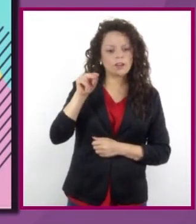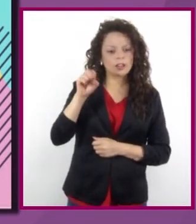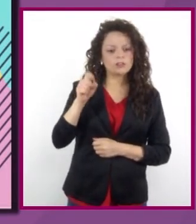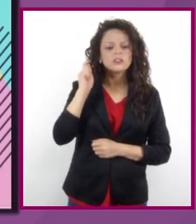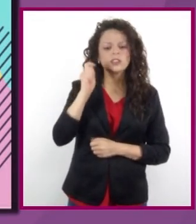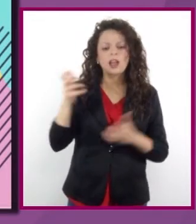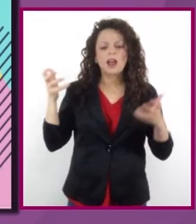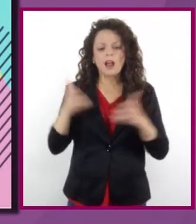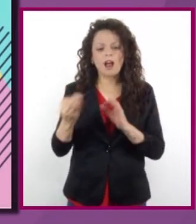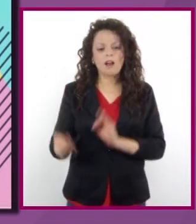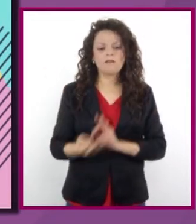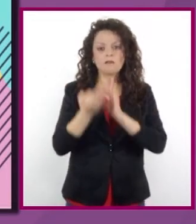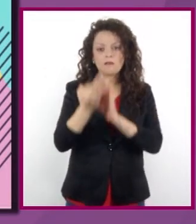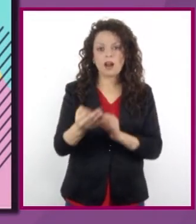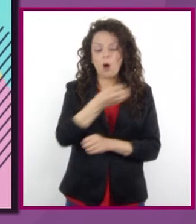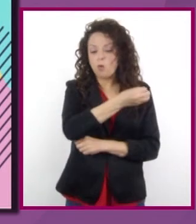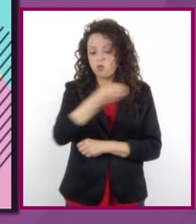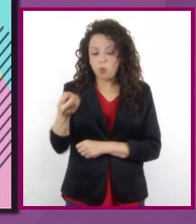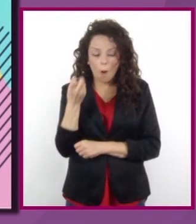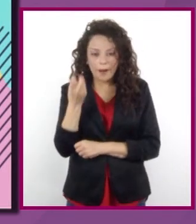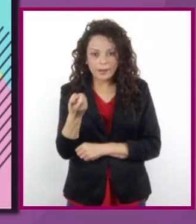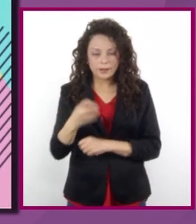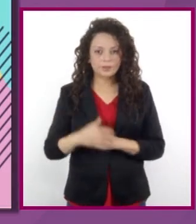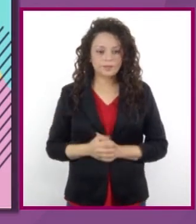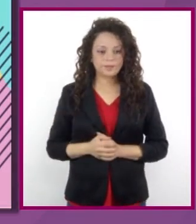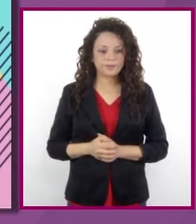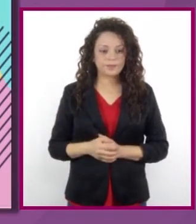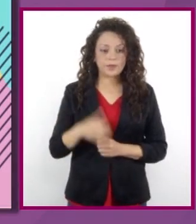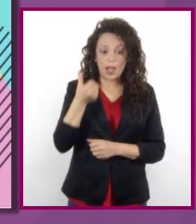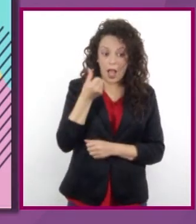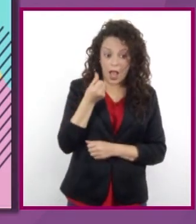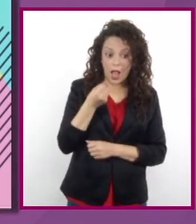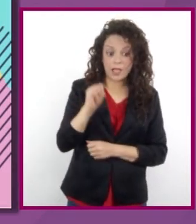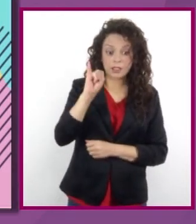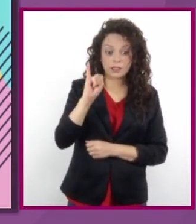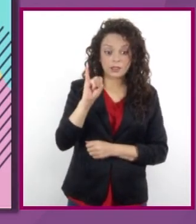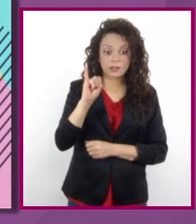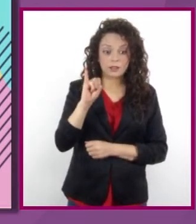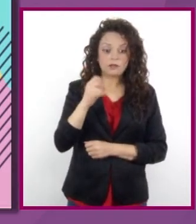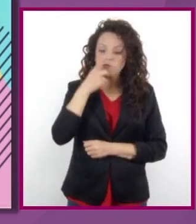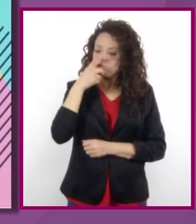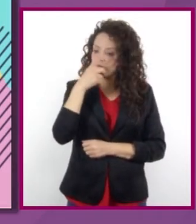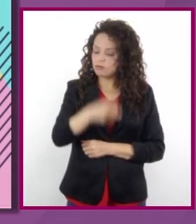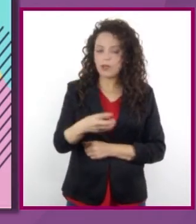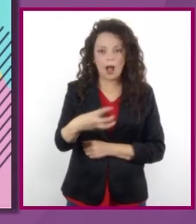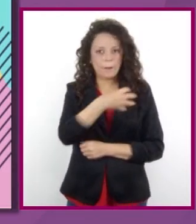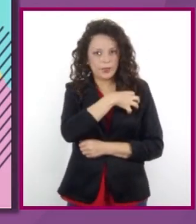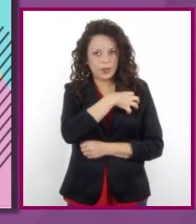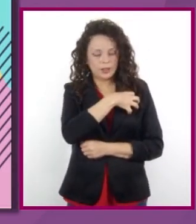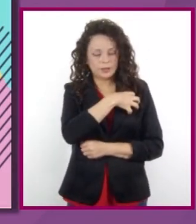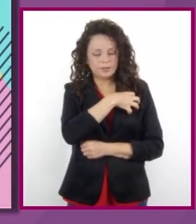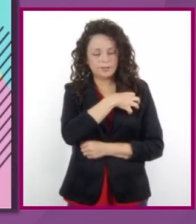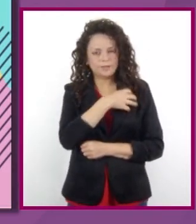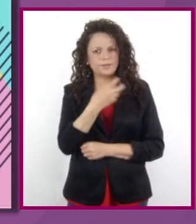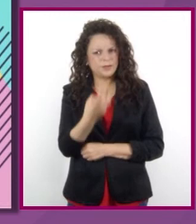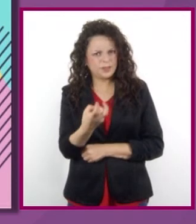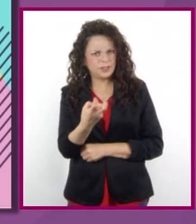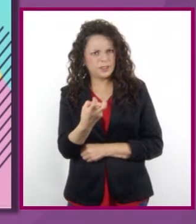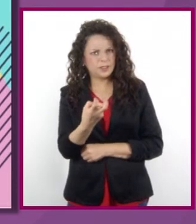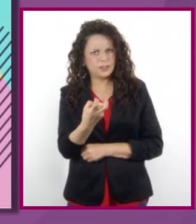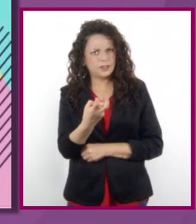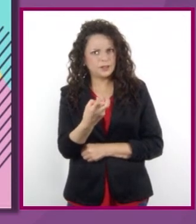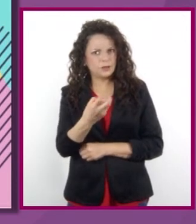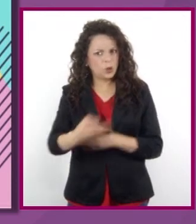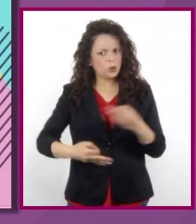Los ordenaron allí. Así las cosas, díjoles el capitán. ¿Acaso esta es toda